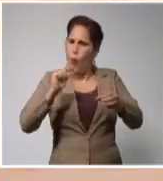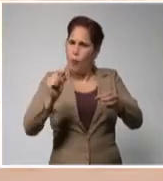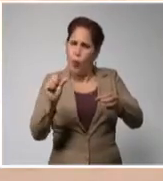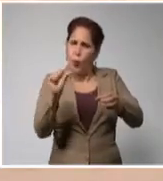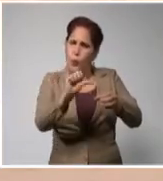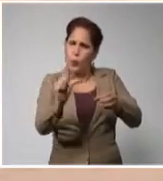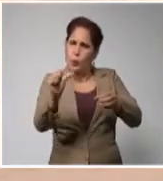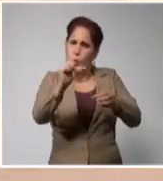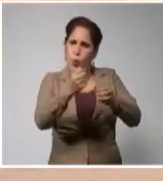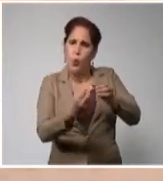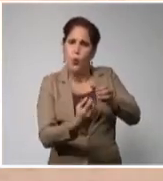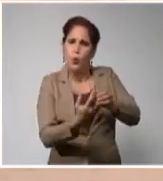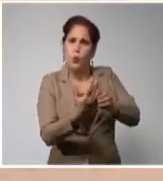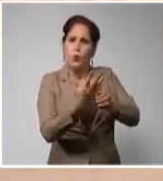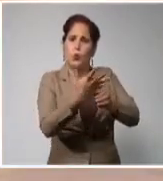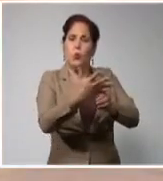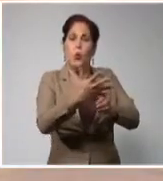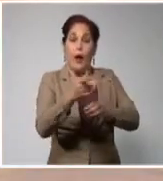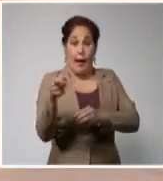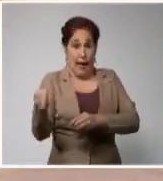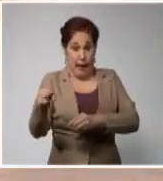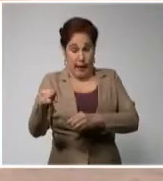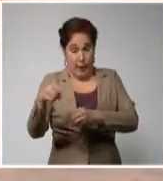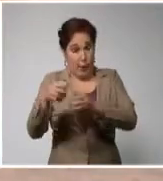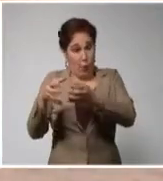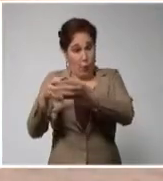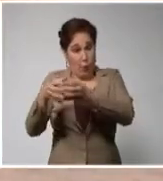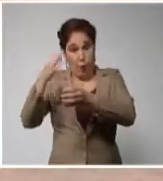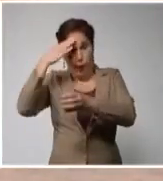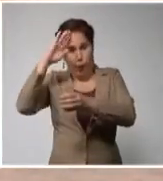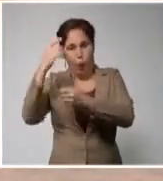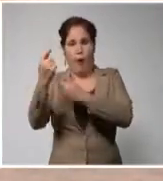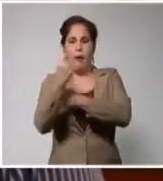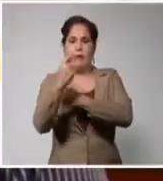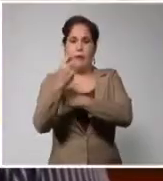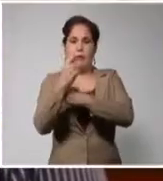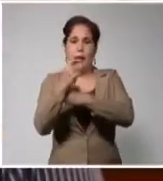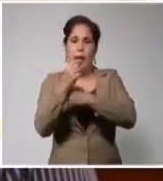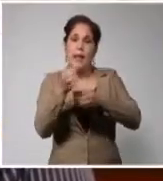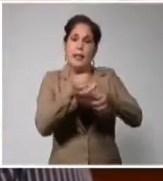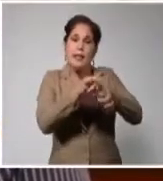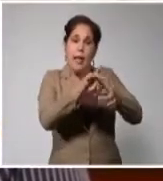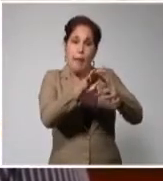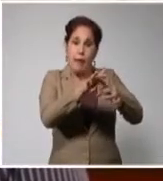que nos hayan enseñado la producción de semillas. Para nosotros representa de verdad